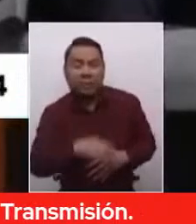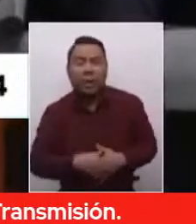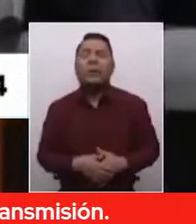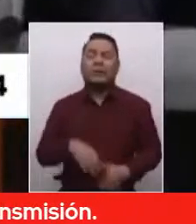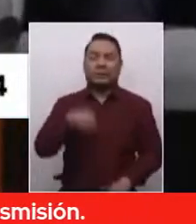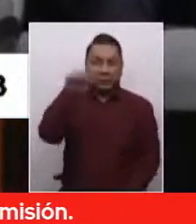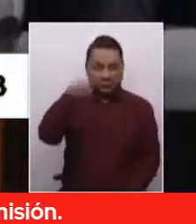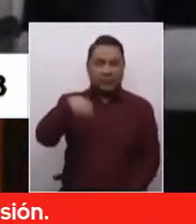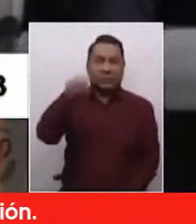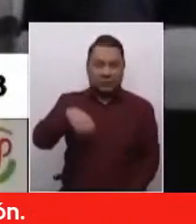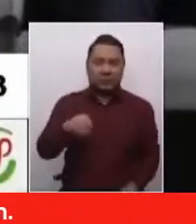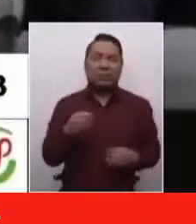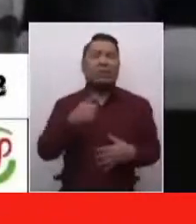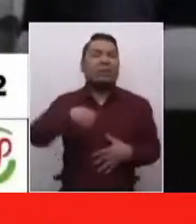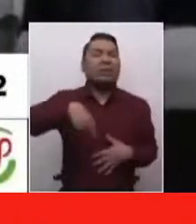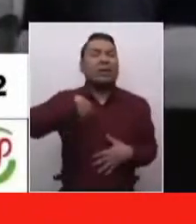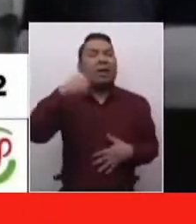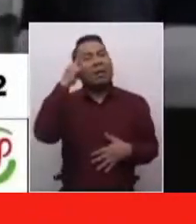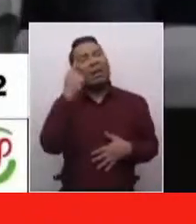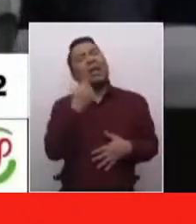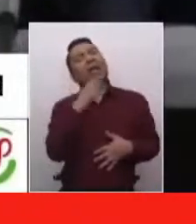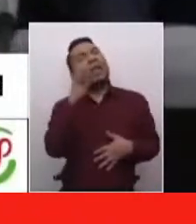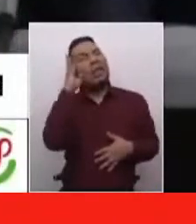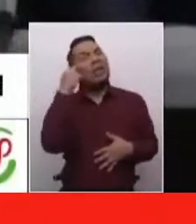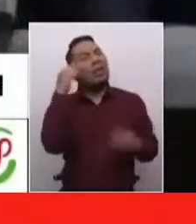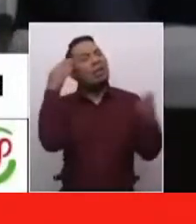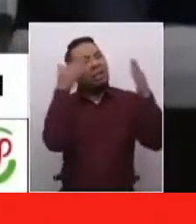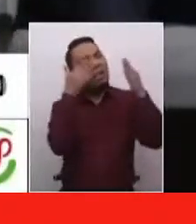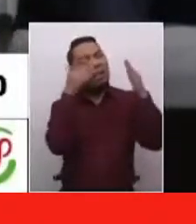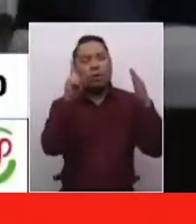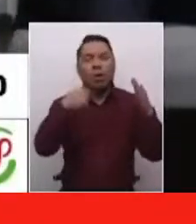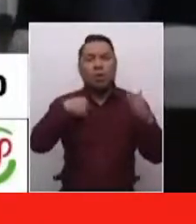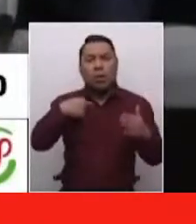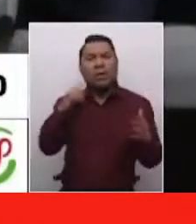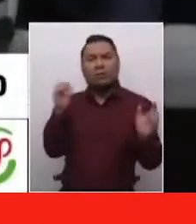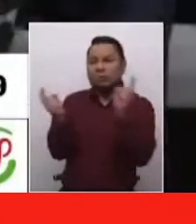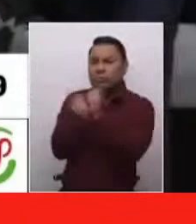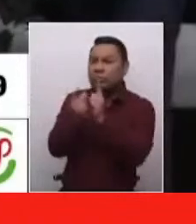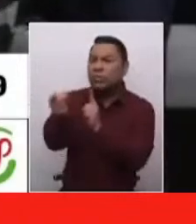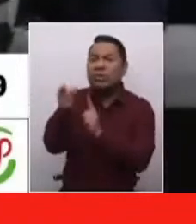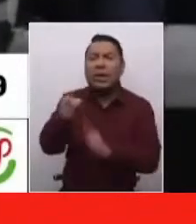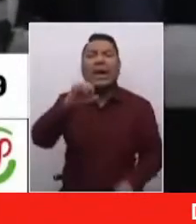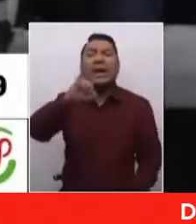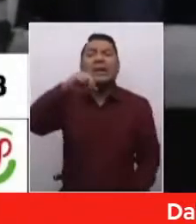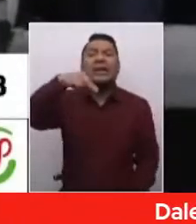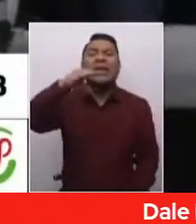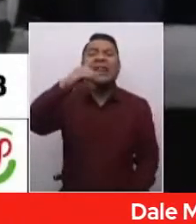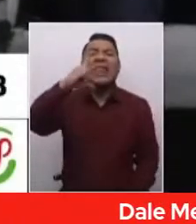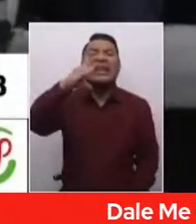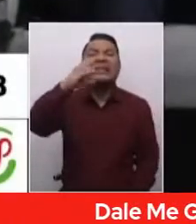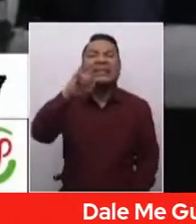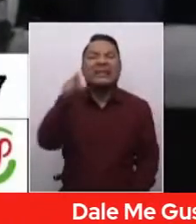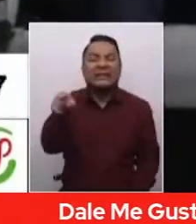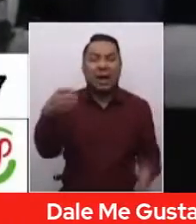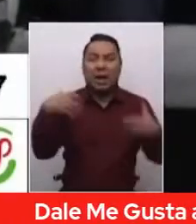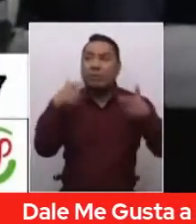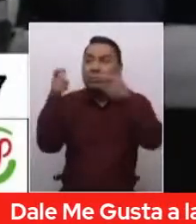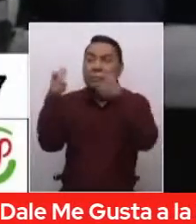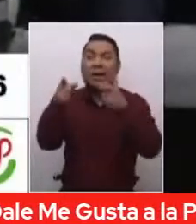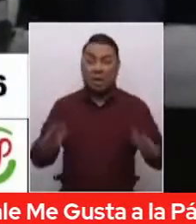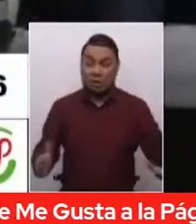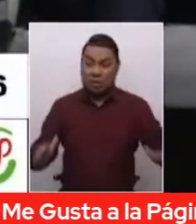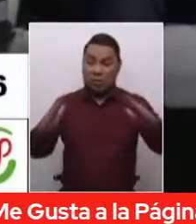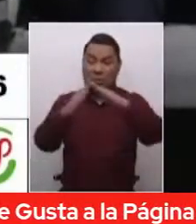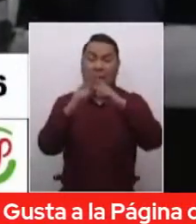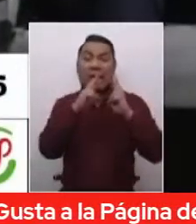miren, no podemos ser demagógicos. Yo he estado en Indesi, he hablado con los expertos. Ya no podemos ocupar los cerros y